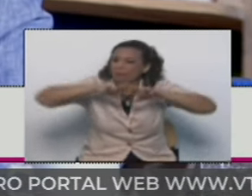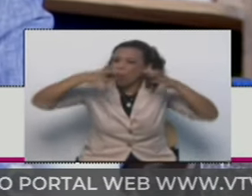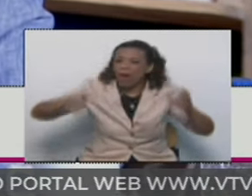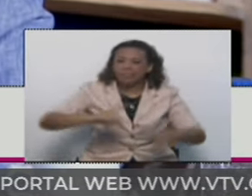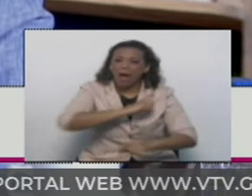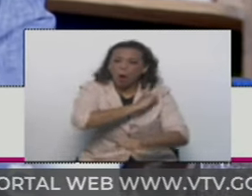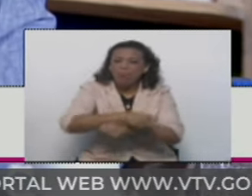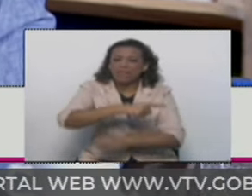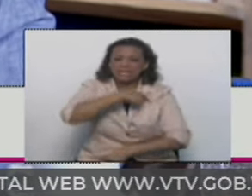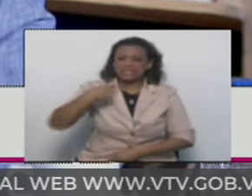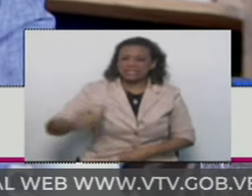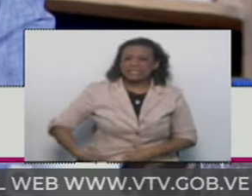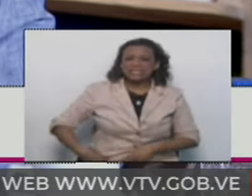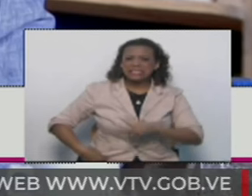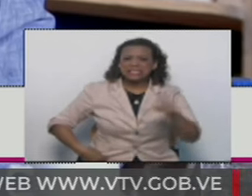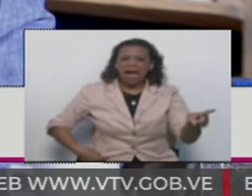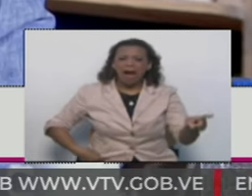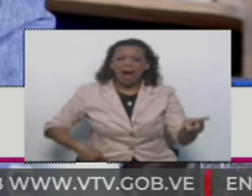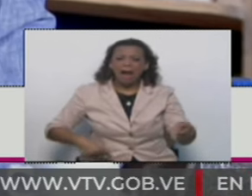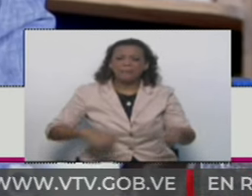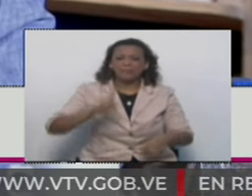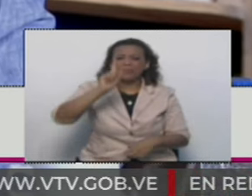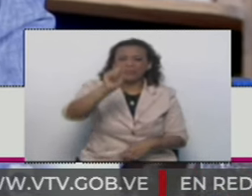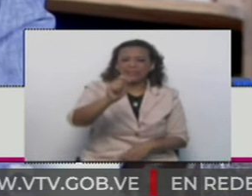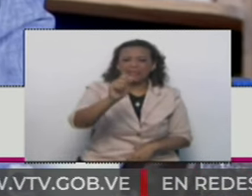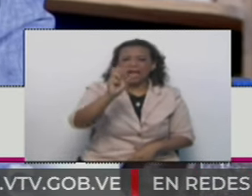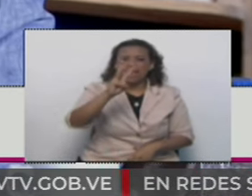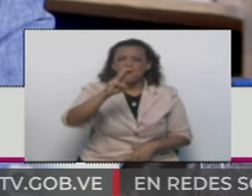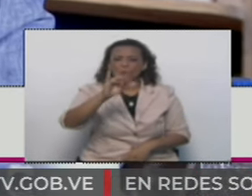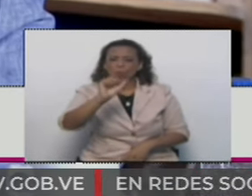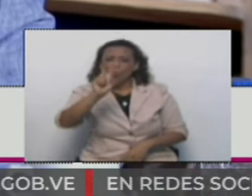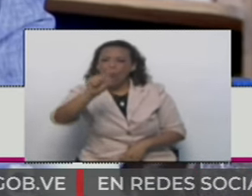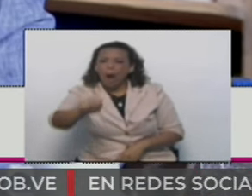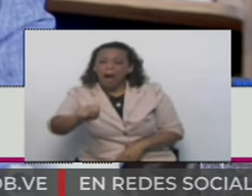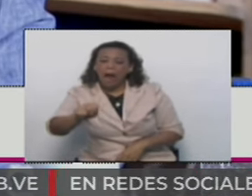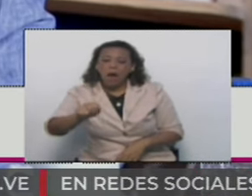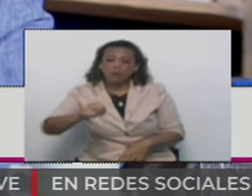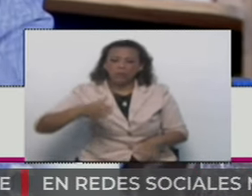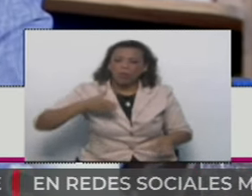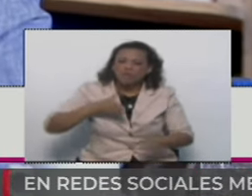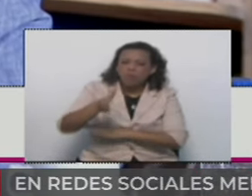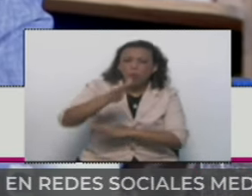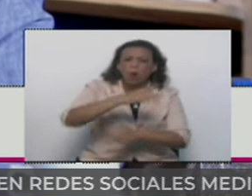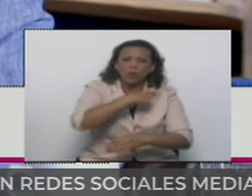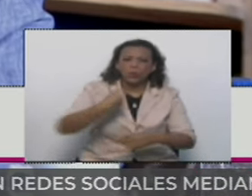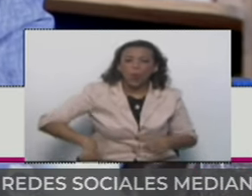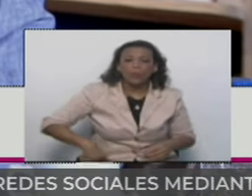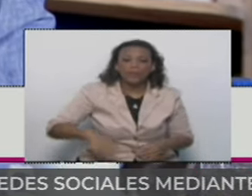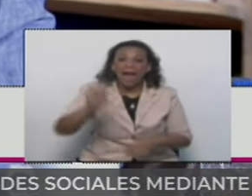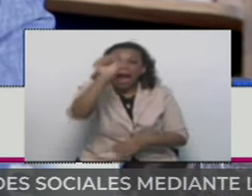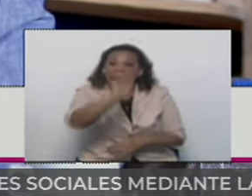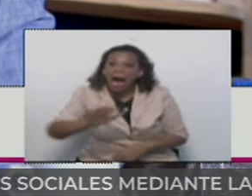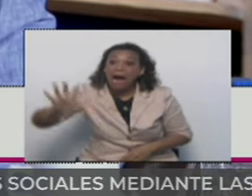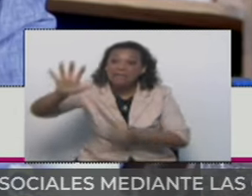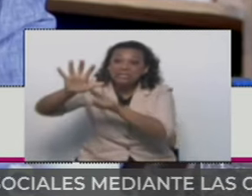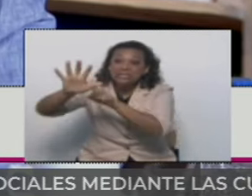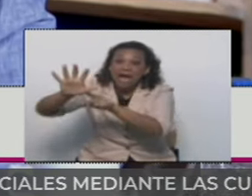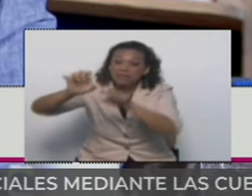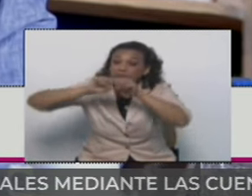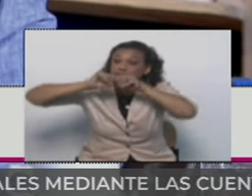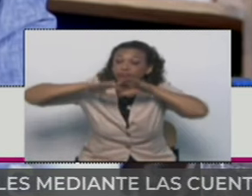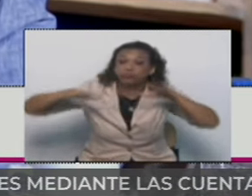China y está armando a Taiwán para armarle un frente de guerra a China y al Asia. Se